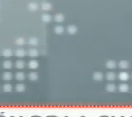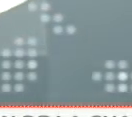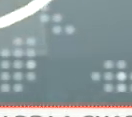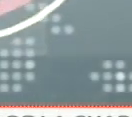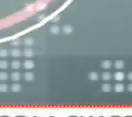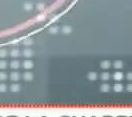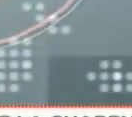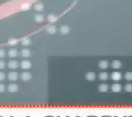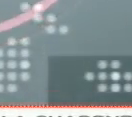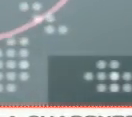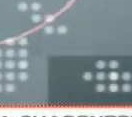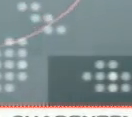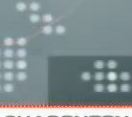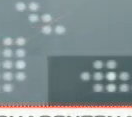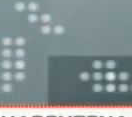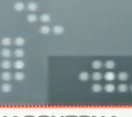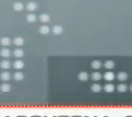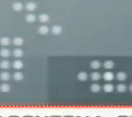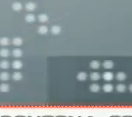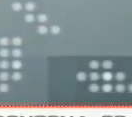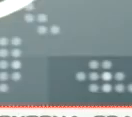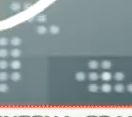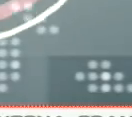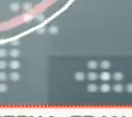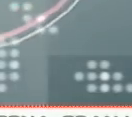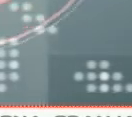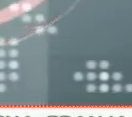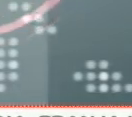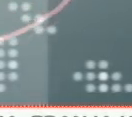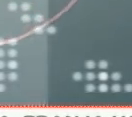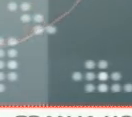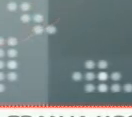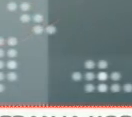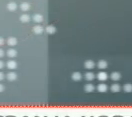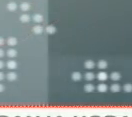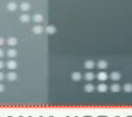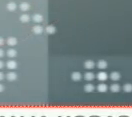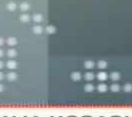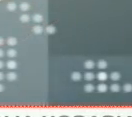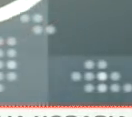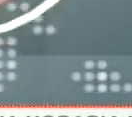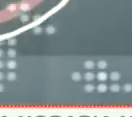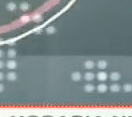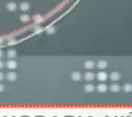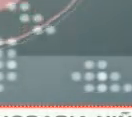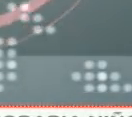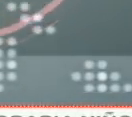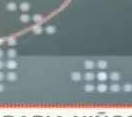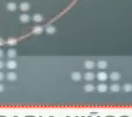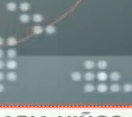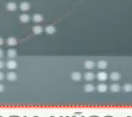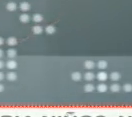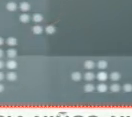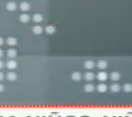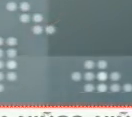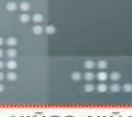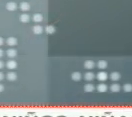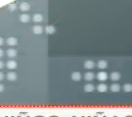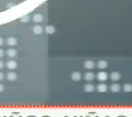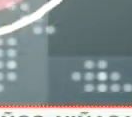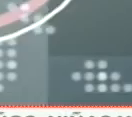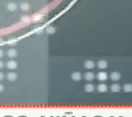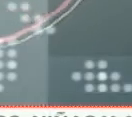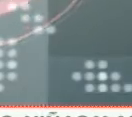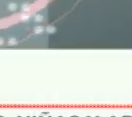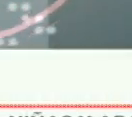país desde la Comisión Presidencial para el Control y la Prevención del COVID-19 que en las últimas 24 horas